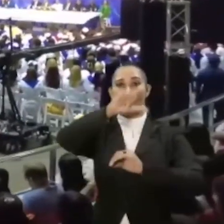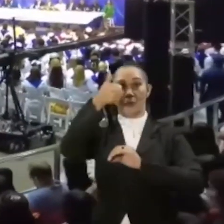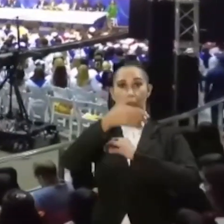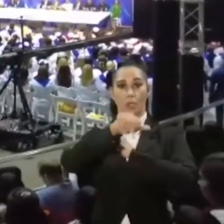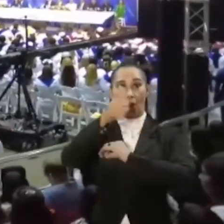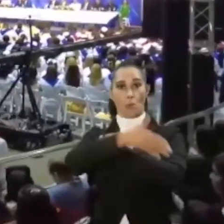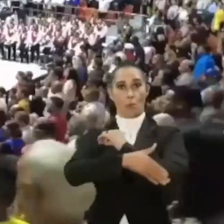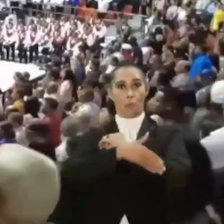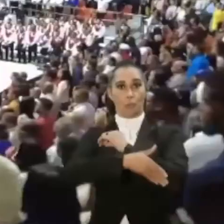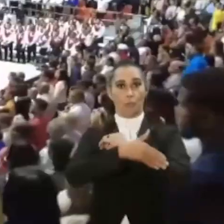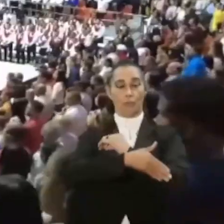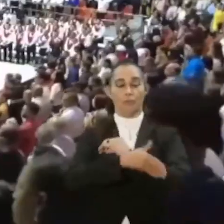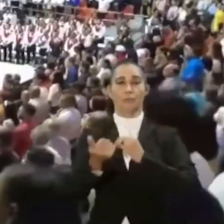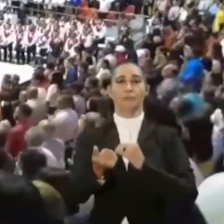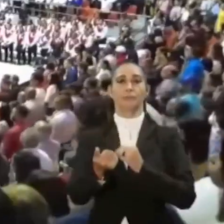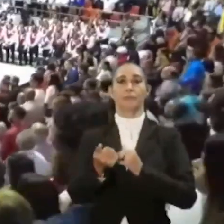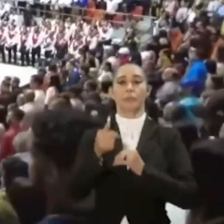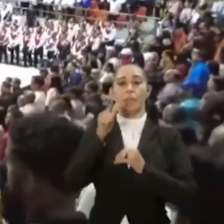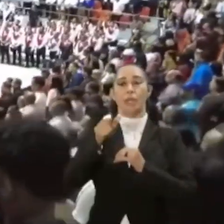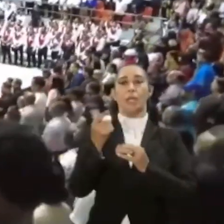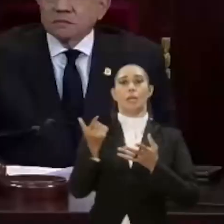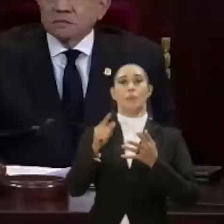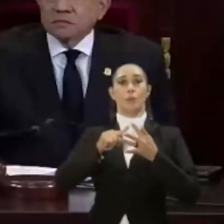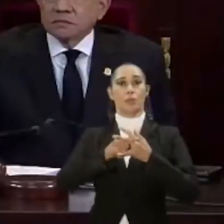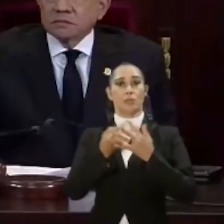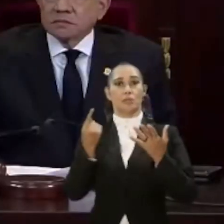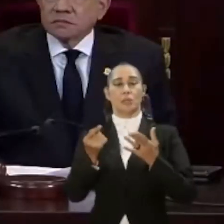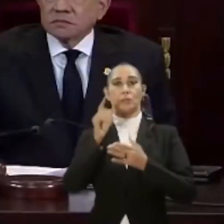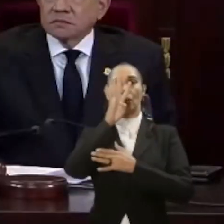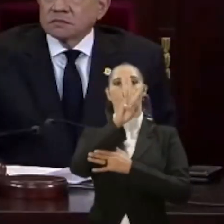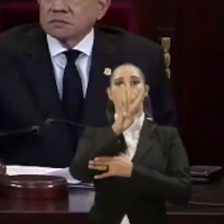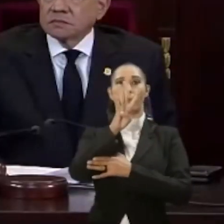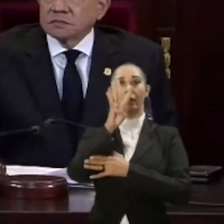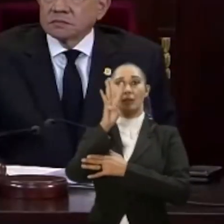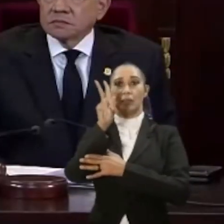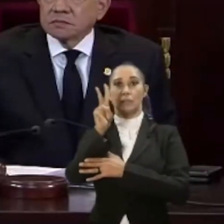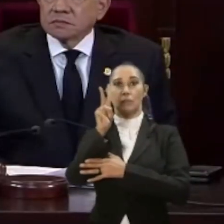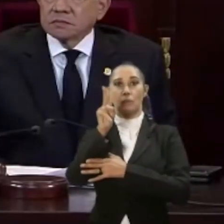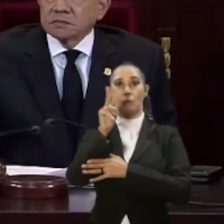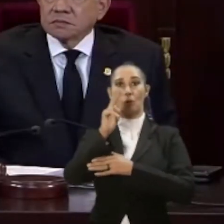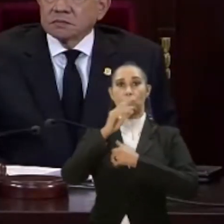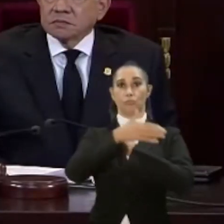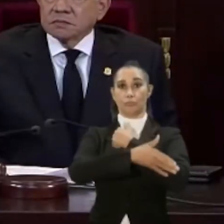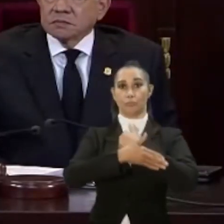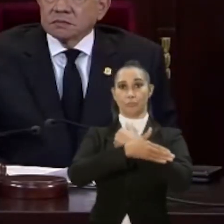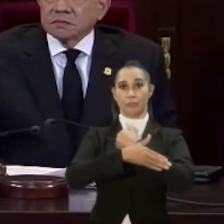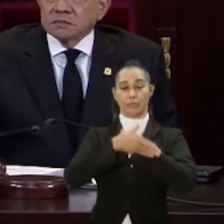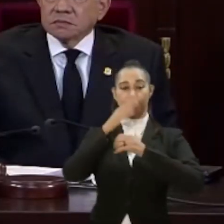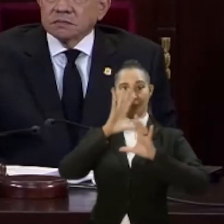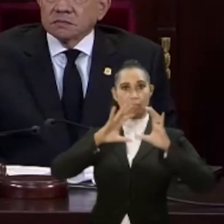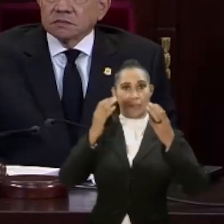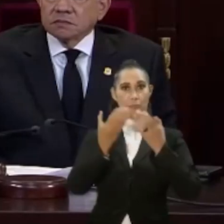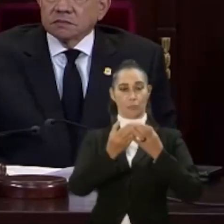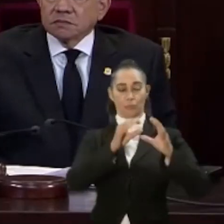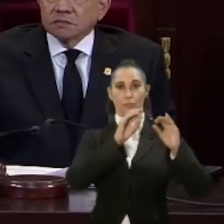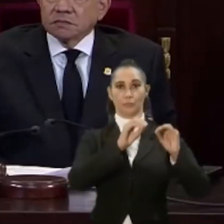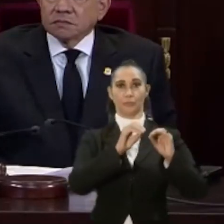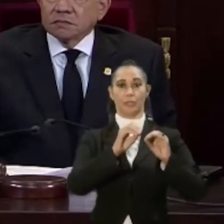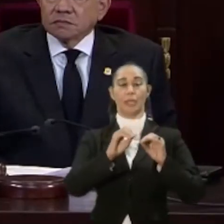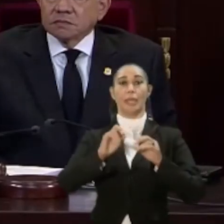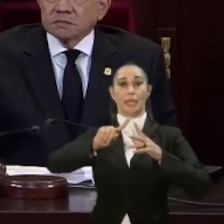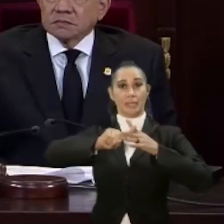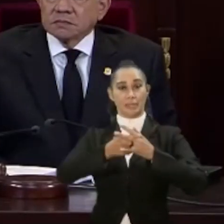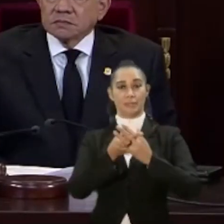una novedad de este gobierno, se está ejecutando actualmente en 42 ciudades del mundo. Se han puesto en circulación 68